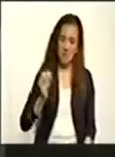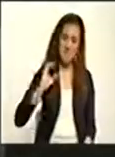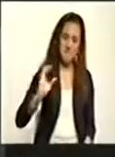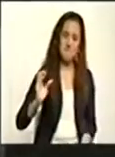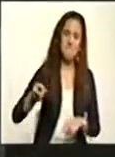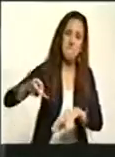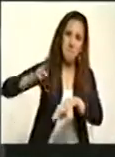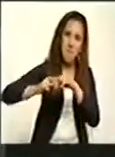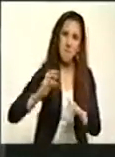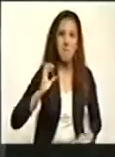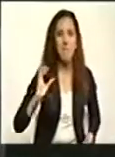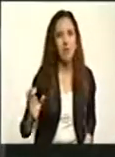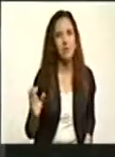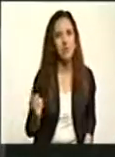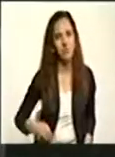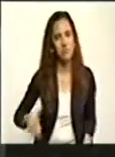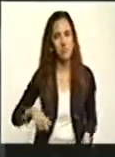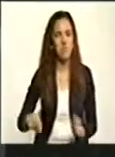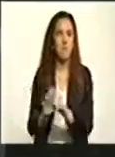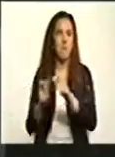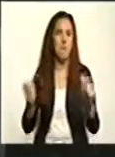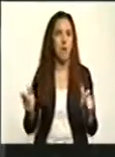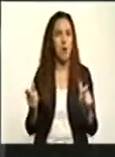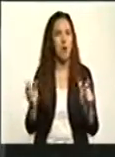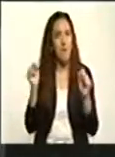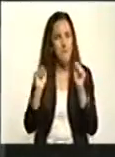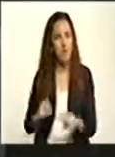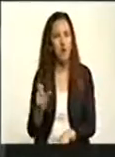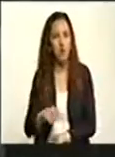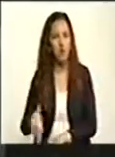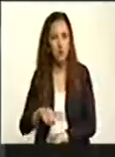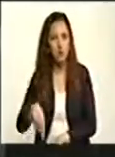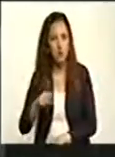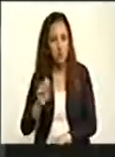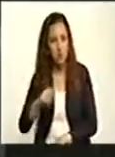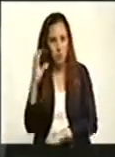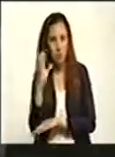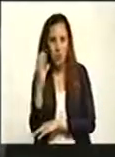aumente la capacidad adquisitiva de nuestros compatriotas. Gracias, presidente.